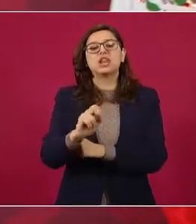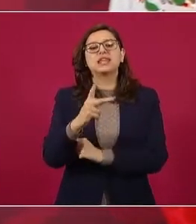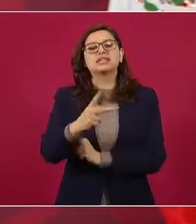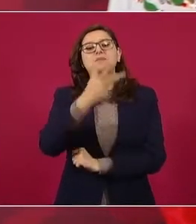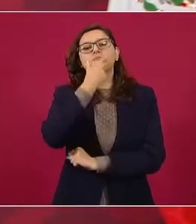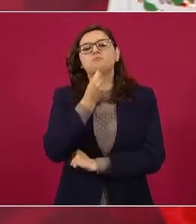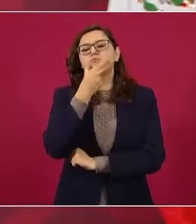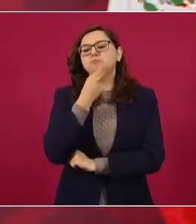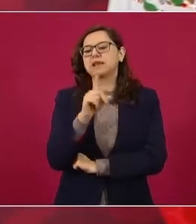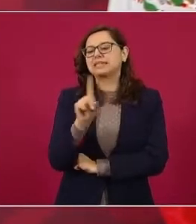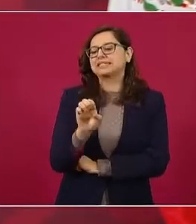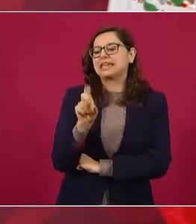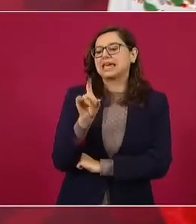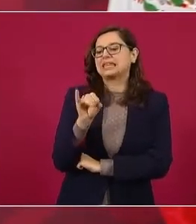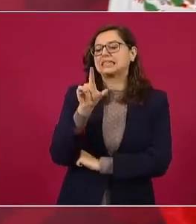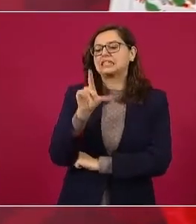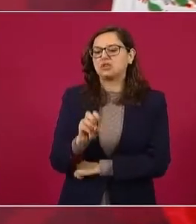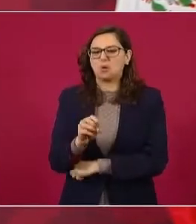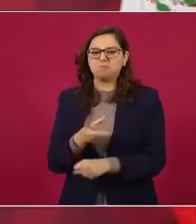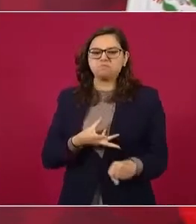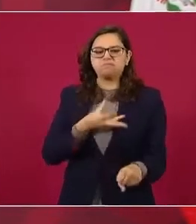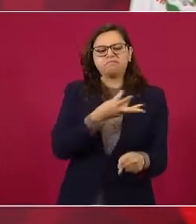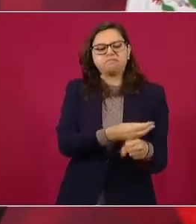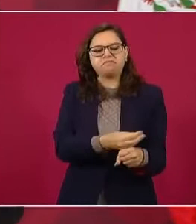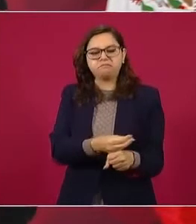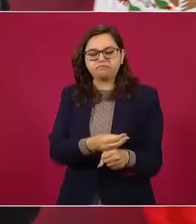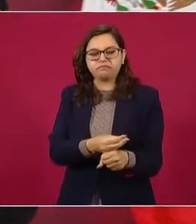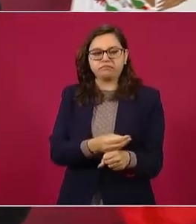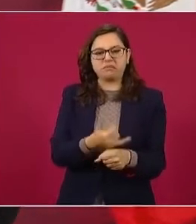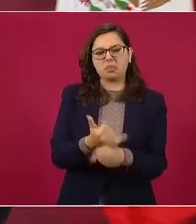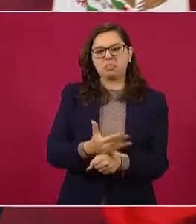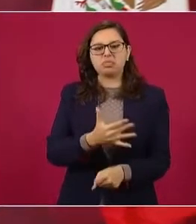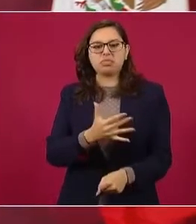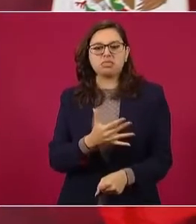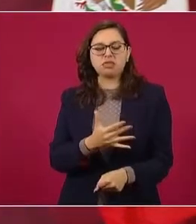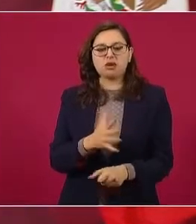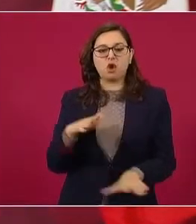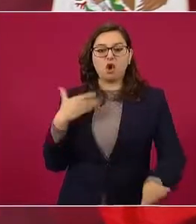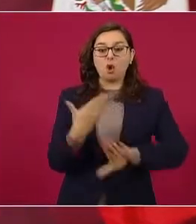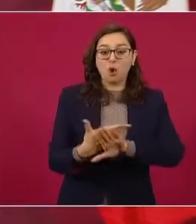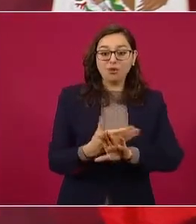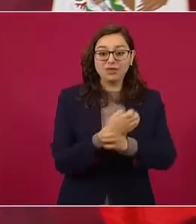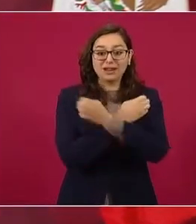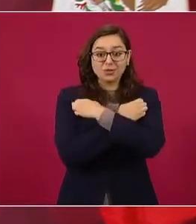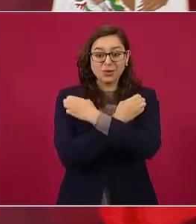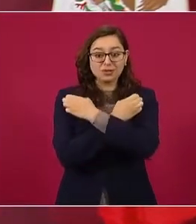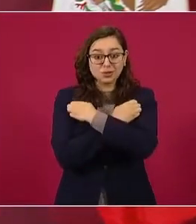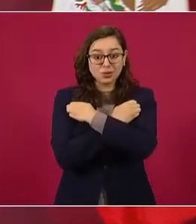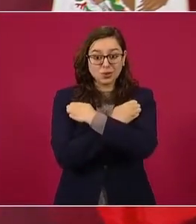Porque la educación era un derecho